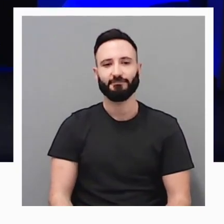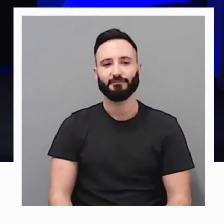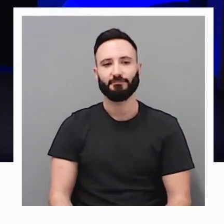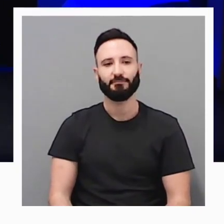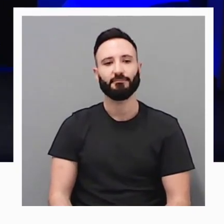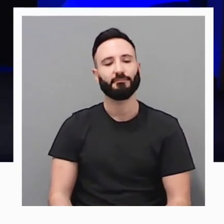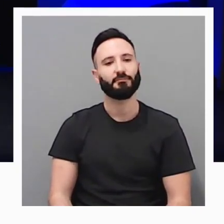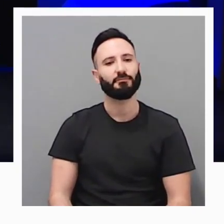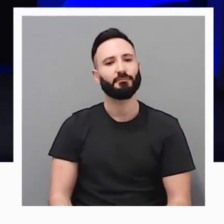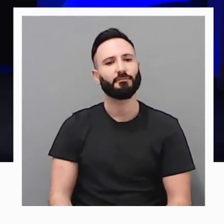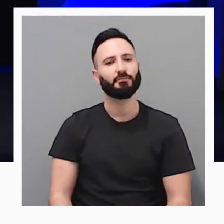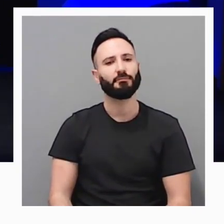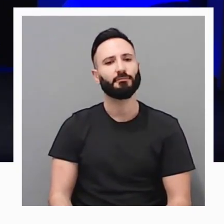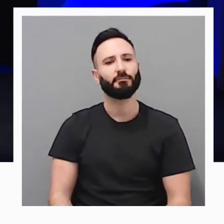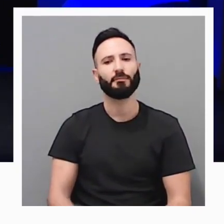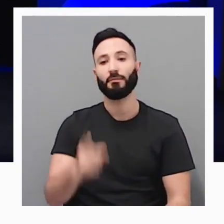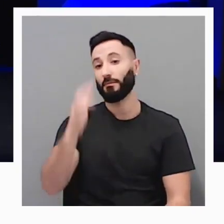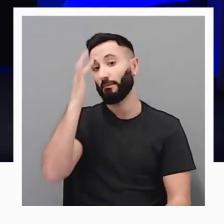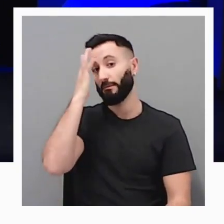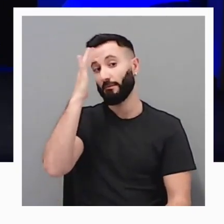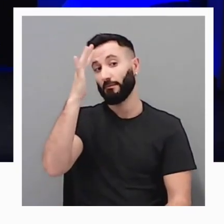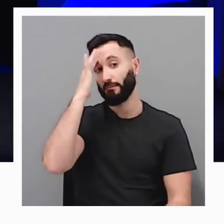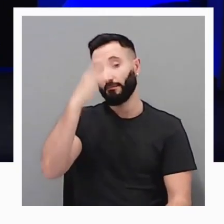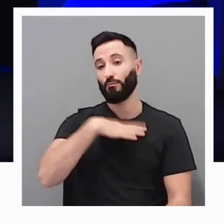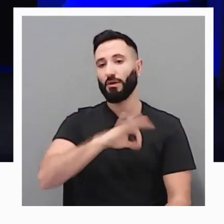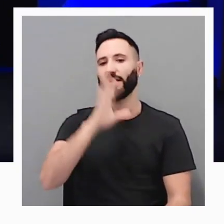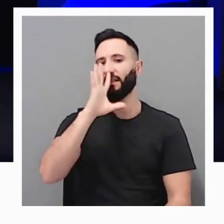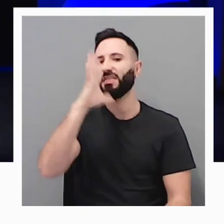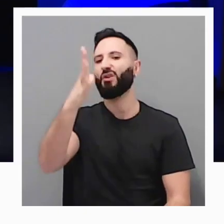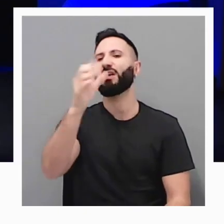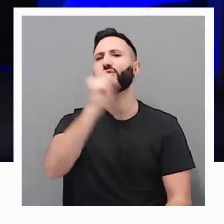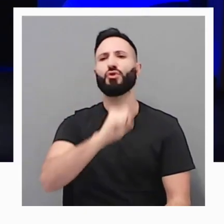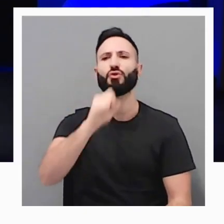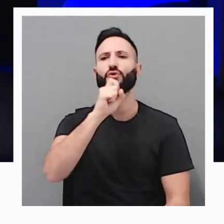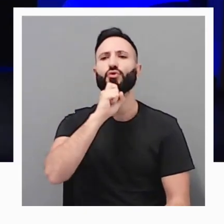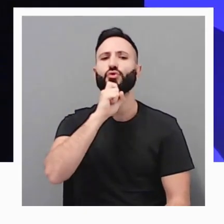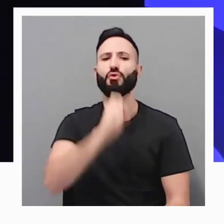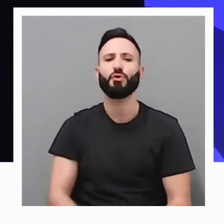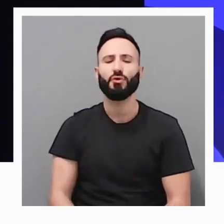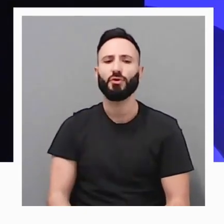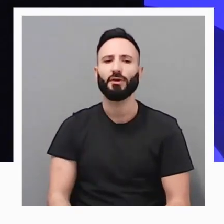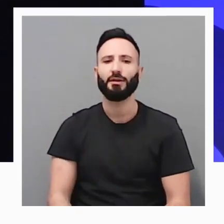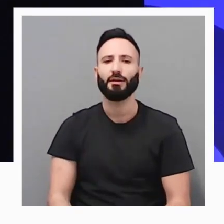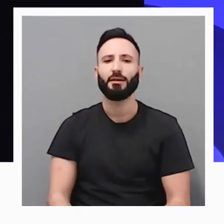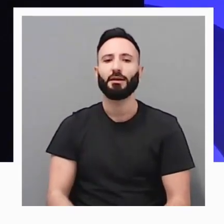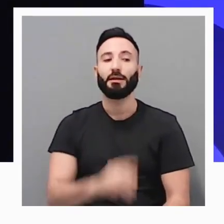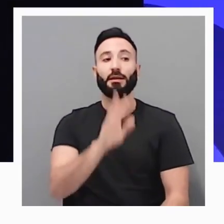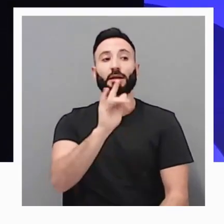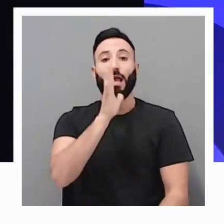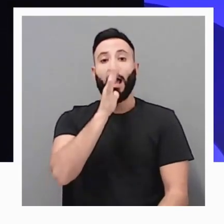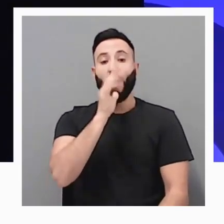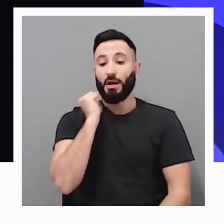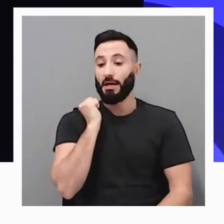Como podes imaginar os próximos 5 anos deste projeto? Sí, estamos ahora con un reto